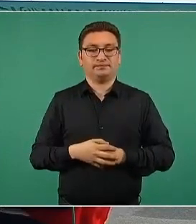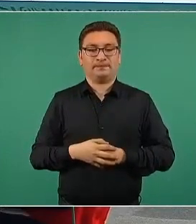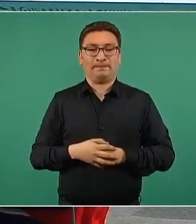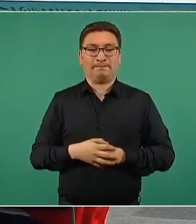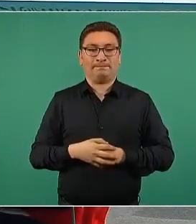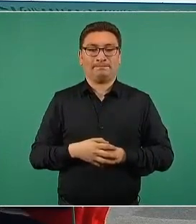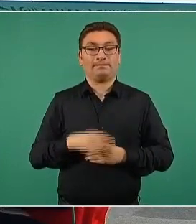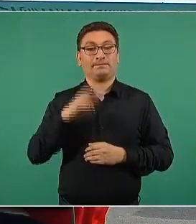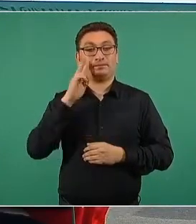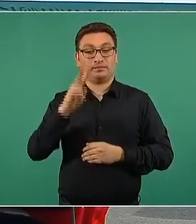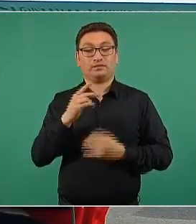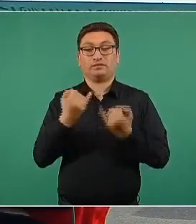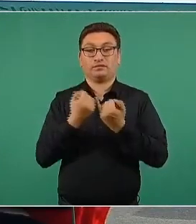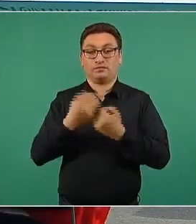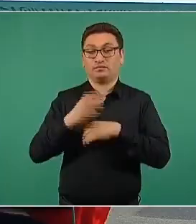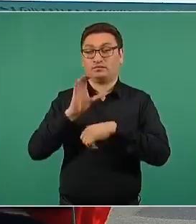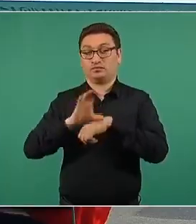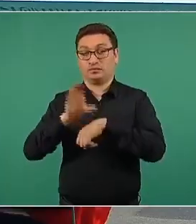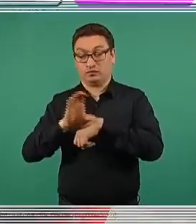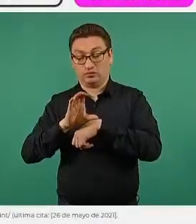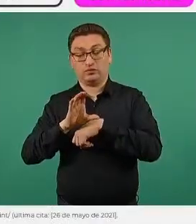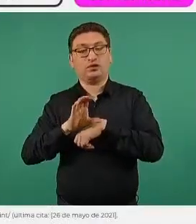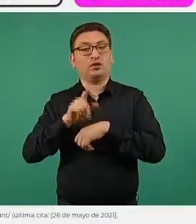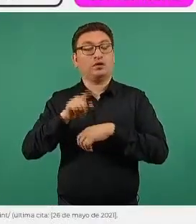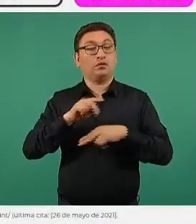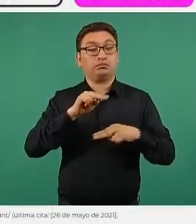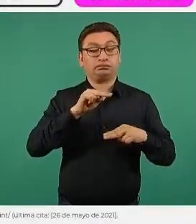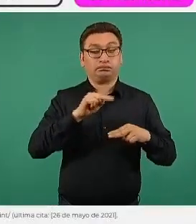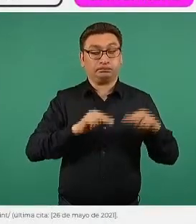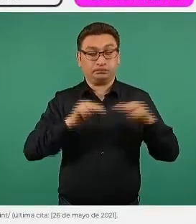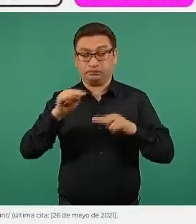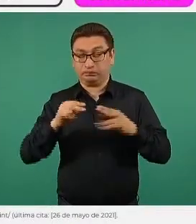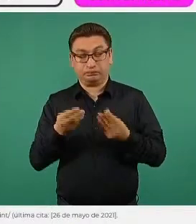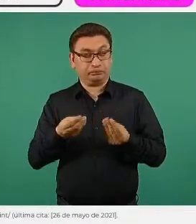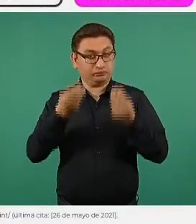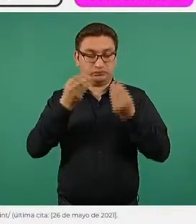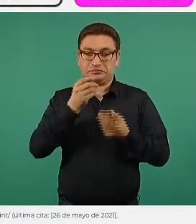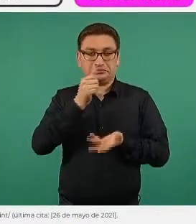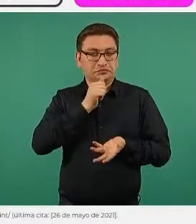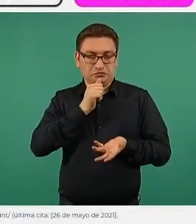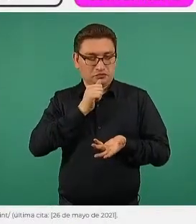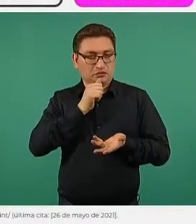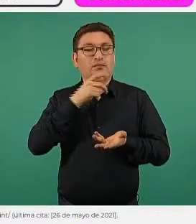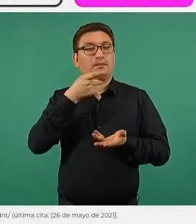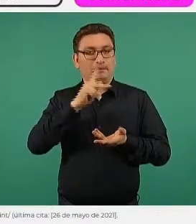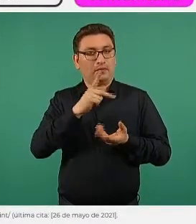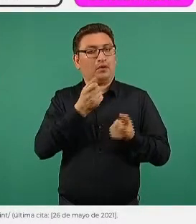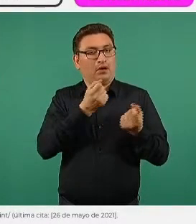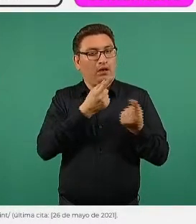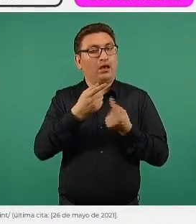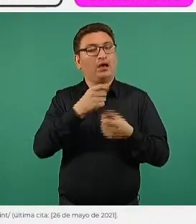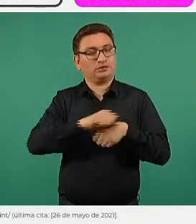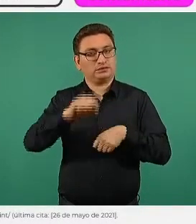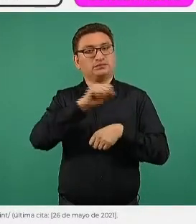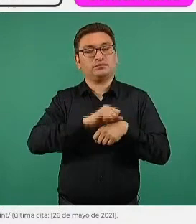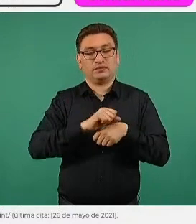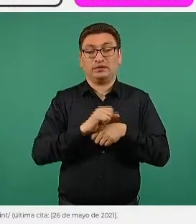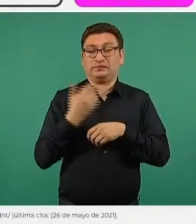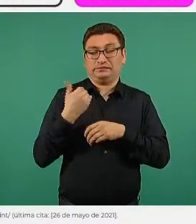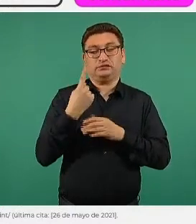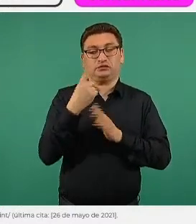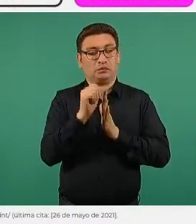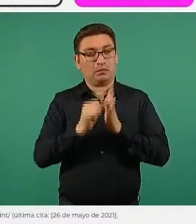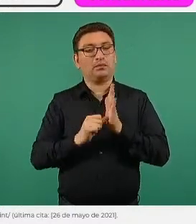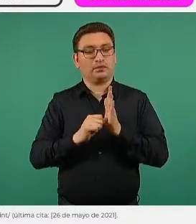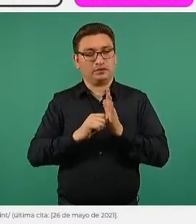Vemos también que en Colombia, si bien no se ha tenido un incremento tan exponencial, vemos algunas semanas, prácticamente el último mes,